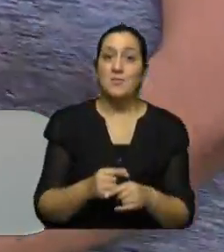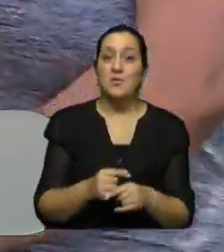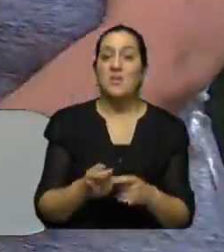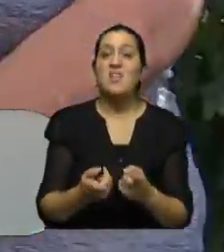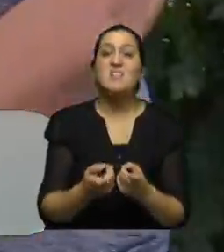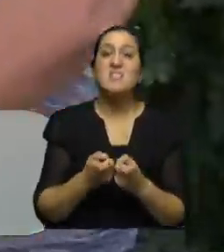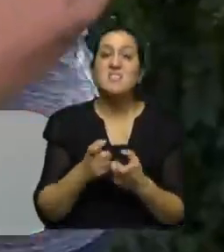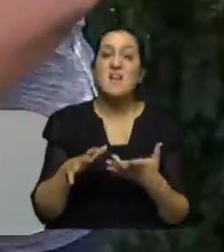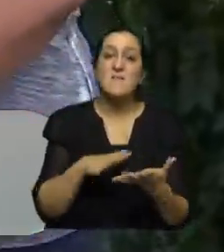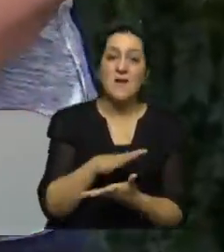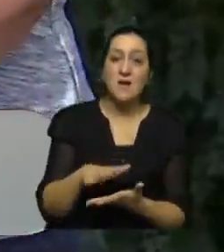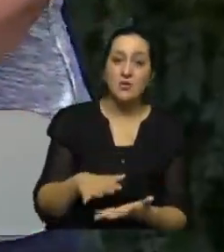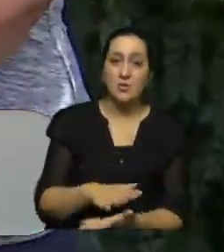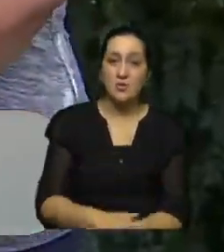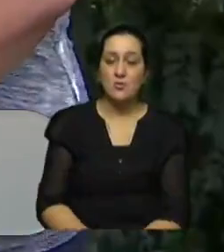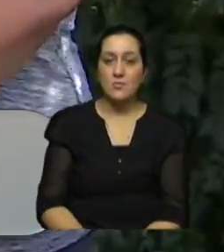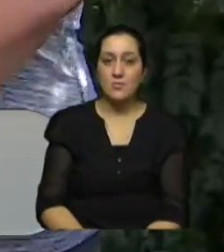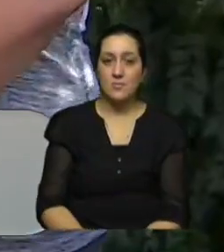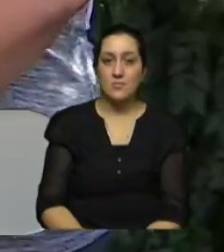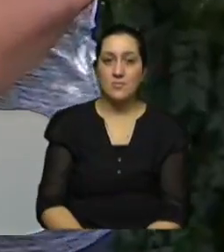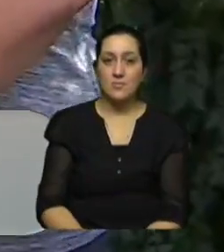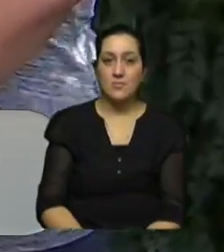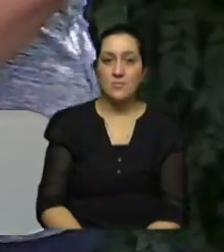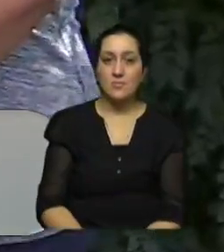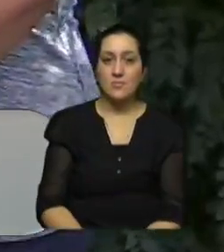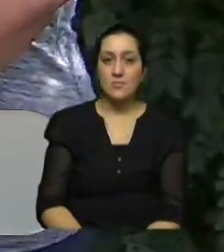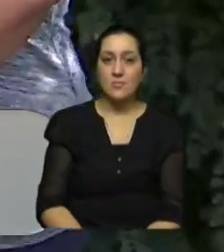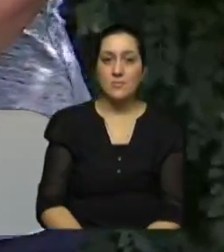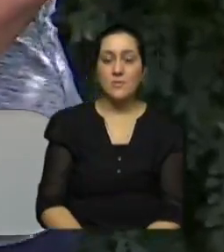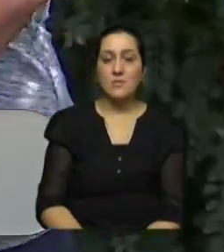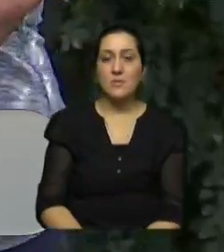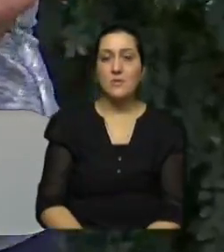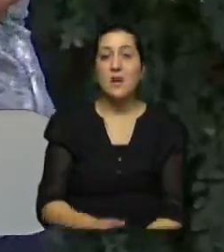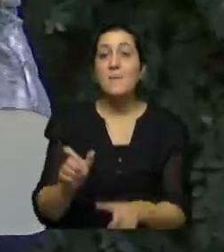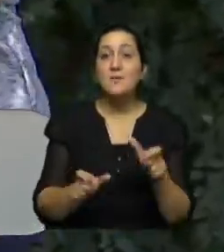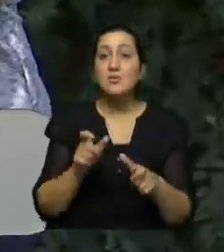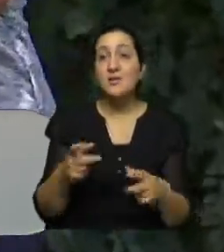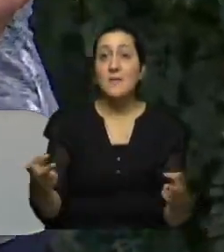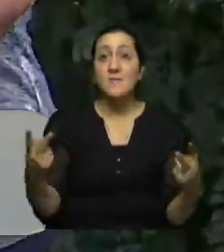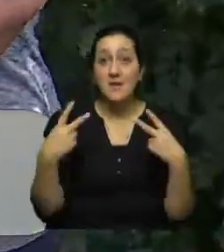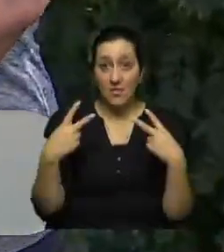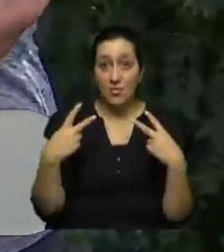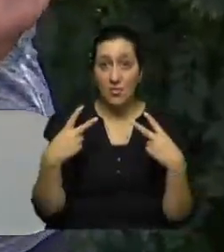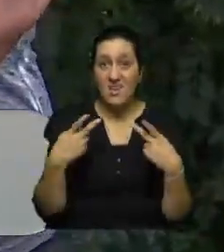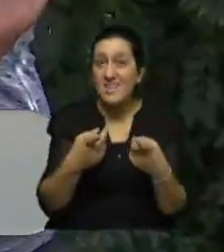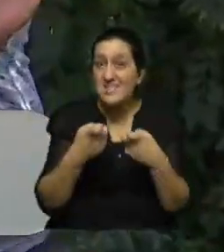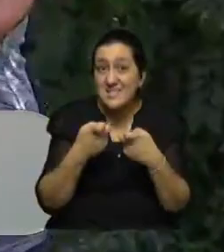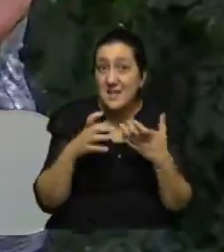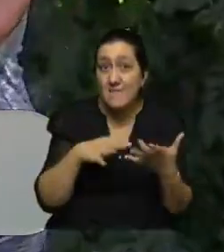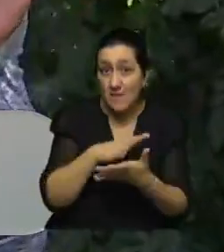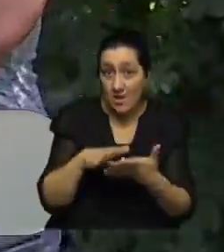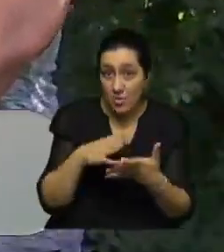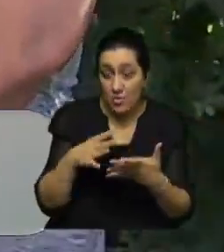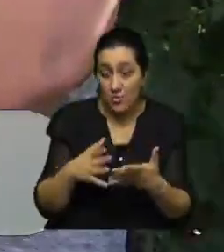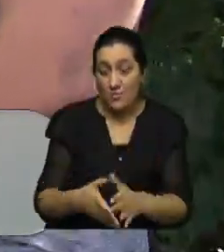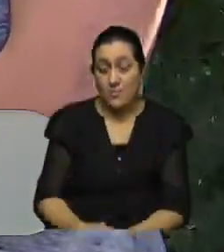el barrio? ¿El televidente, a quien pueda dar una mano del otro lado? Uno nunca sabe quién puede estar mirando. ¿Qué es lo que precisa el barrio? ¿Qué es lo que se está necesitando